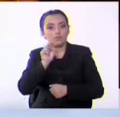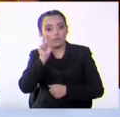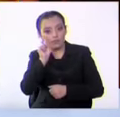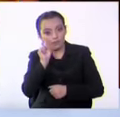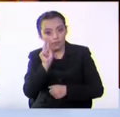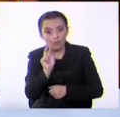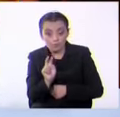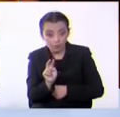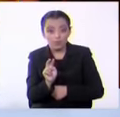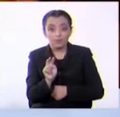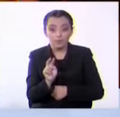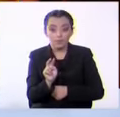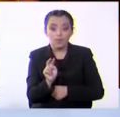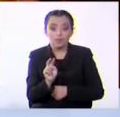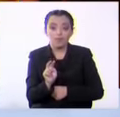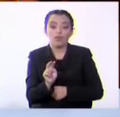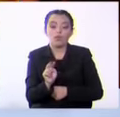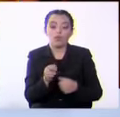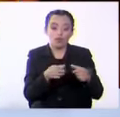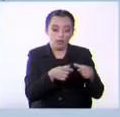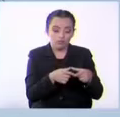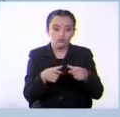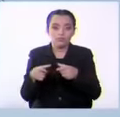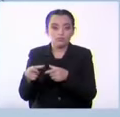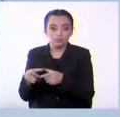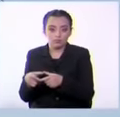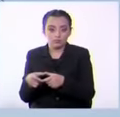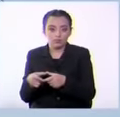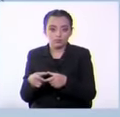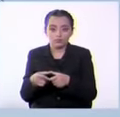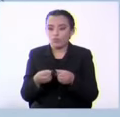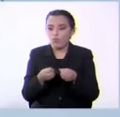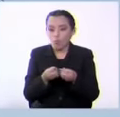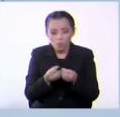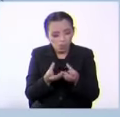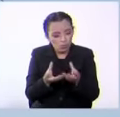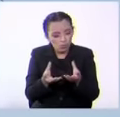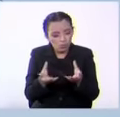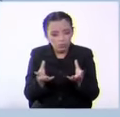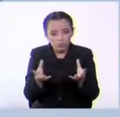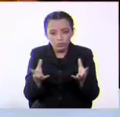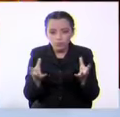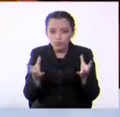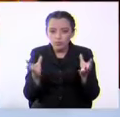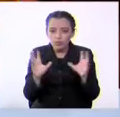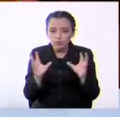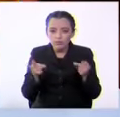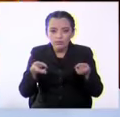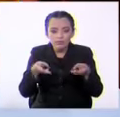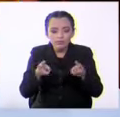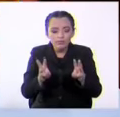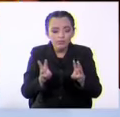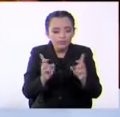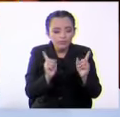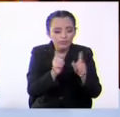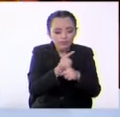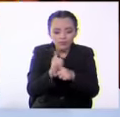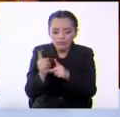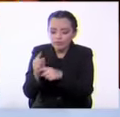haber, o bueno, lo estarás pensando, pueden haber muchas maneras de que estos cambios